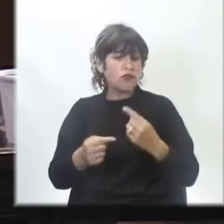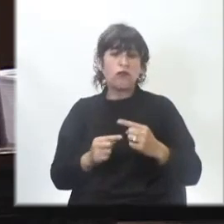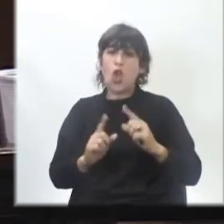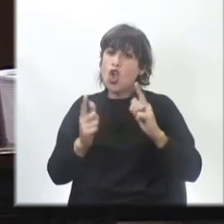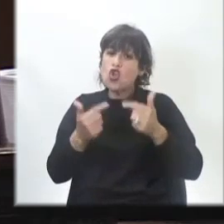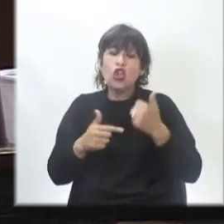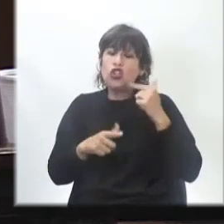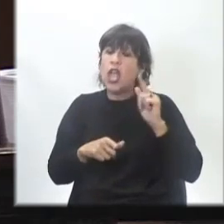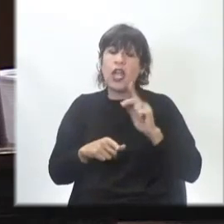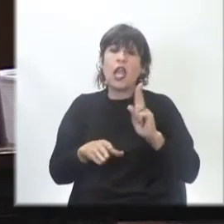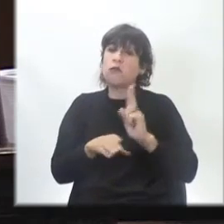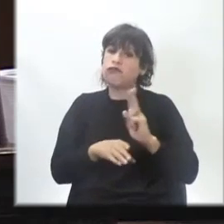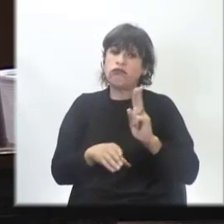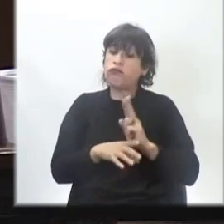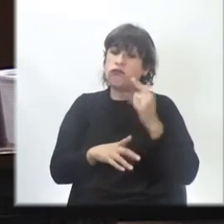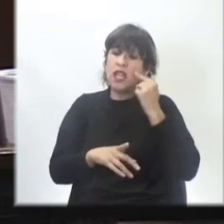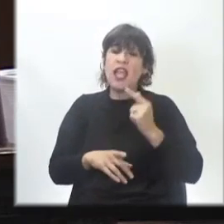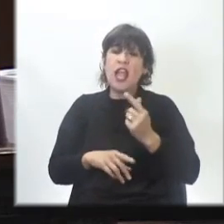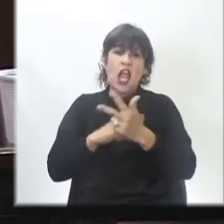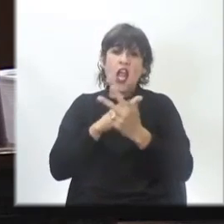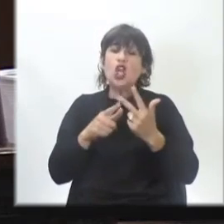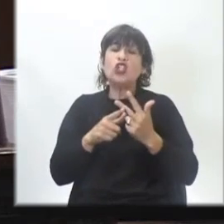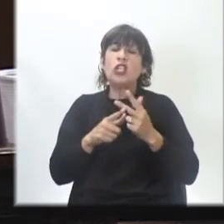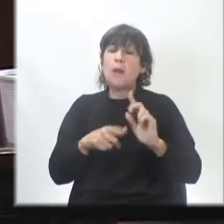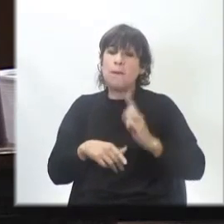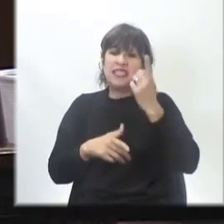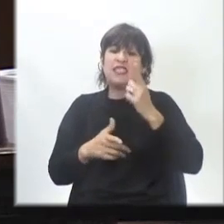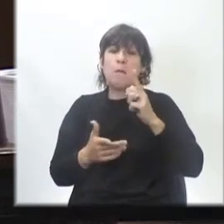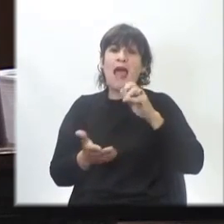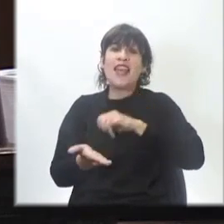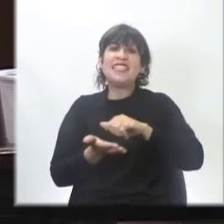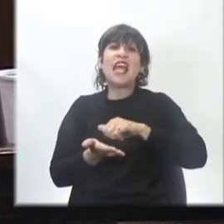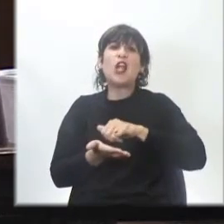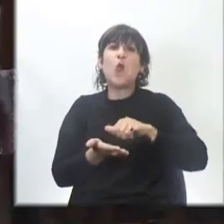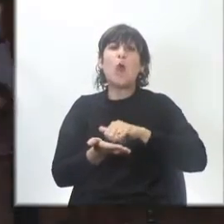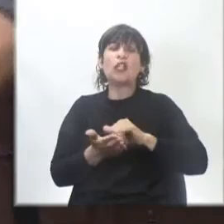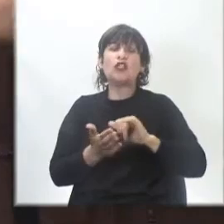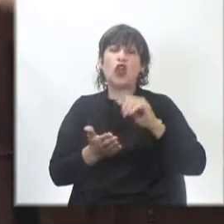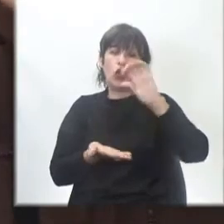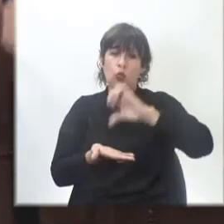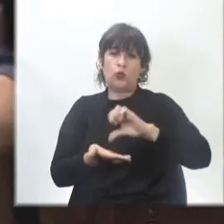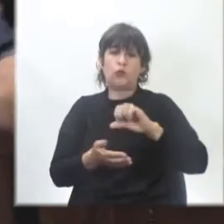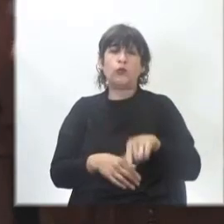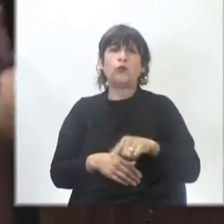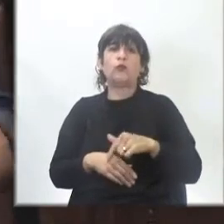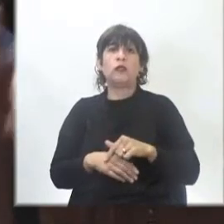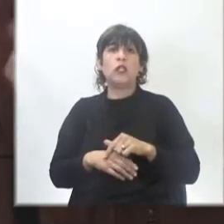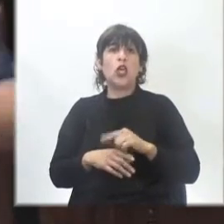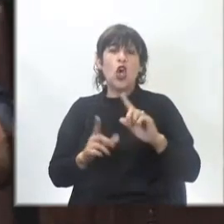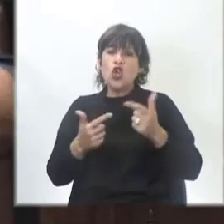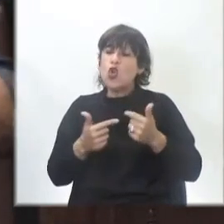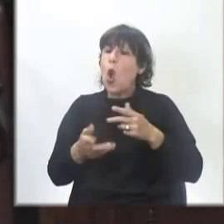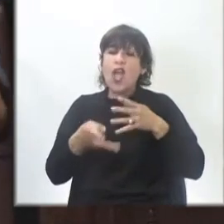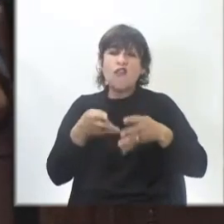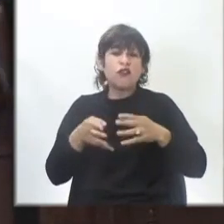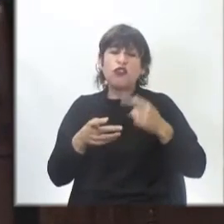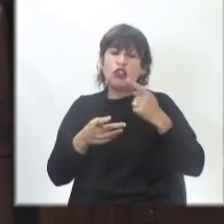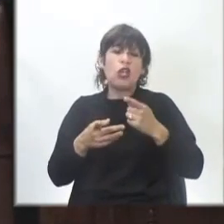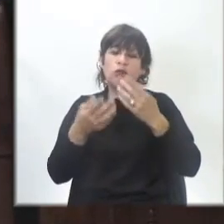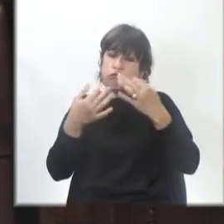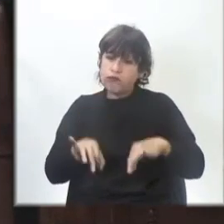tener cobertura en los 3 principales aeropuertos de nuestro país. Siguen sin estar funcionando de manera